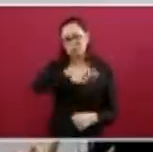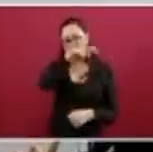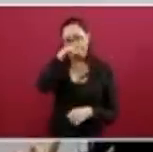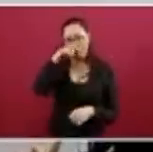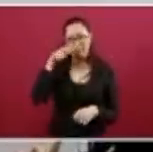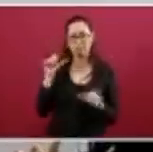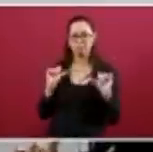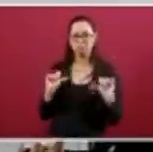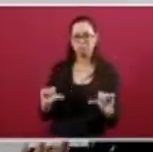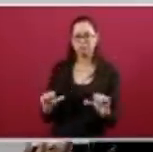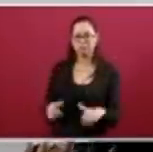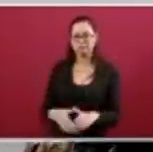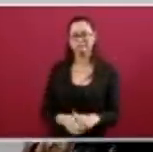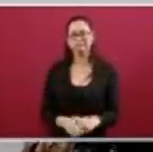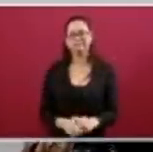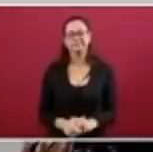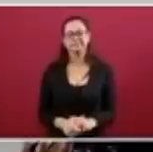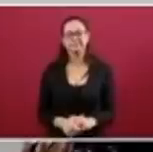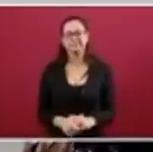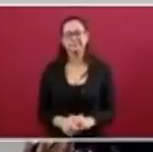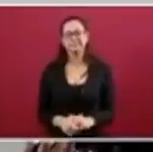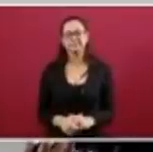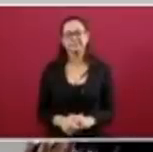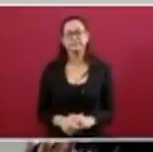Y por último, decir que hay un plan